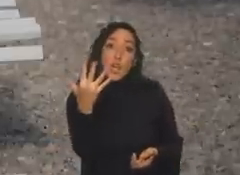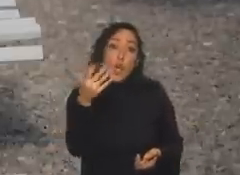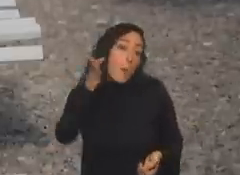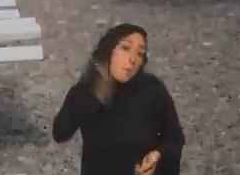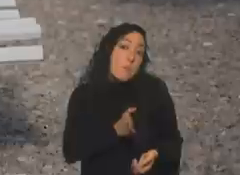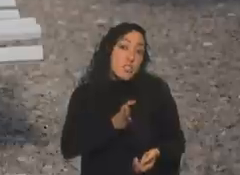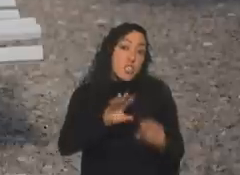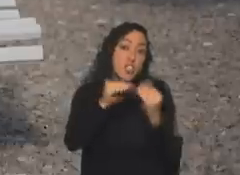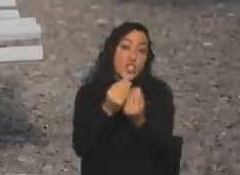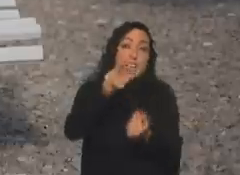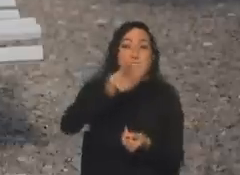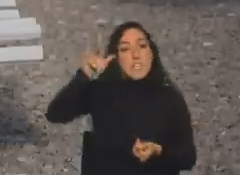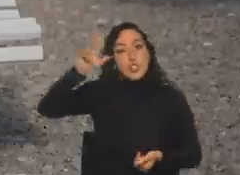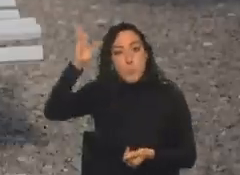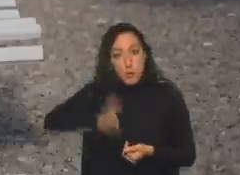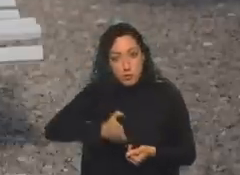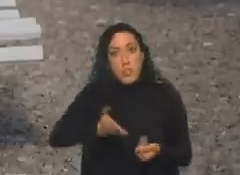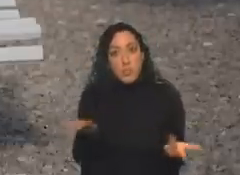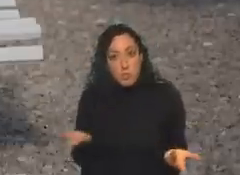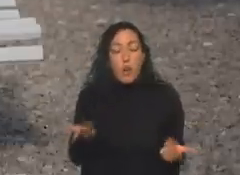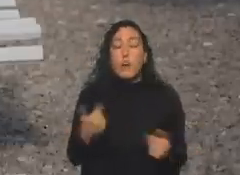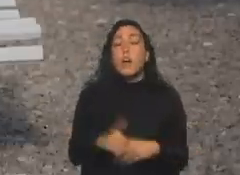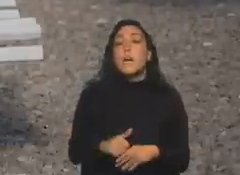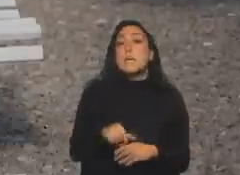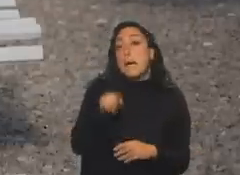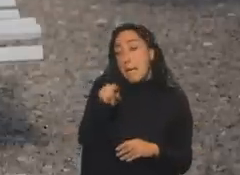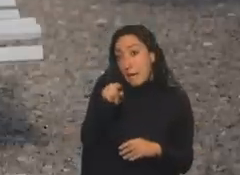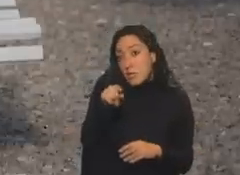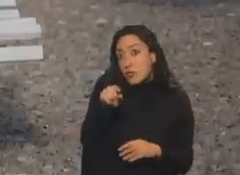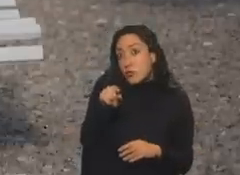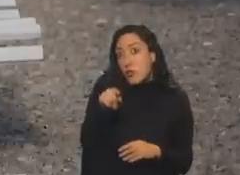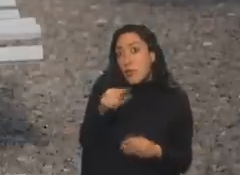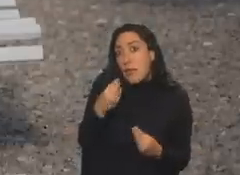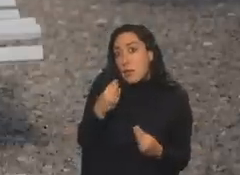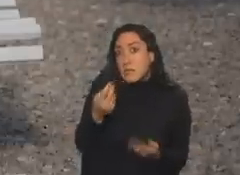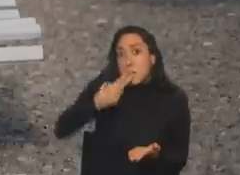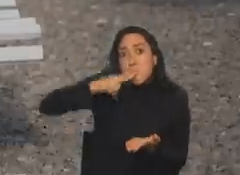10,5%, te da 38%. Y eso son los impuestos